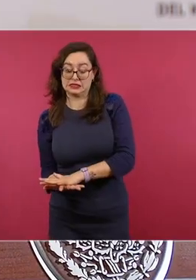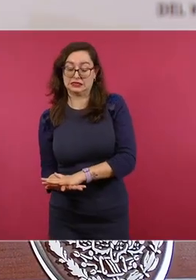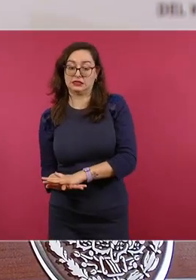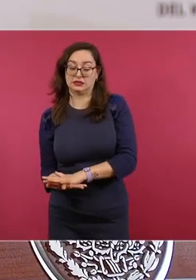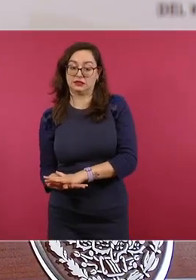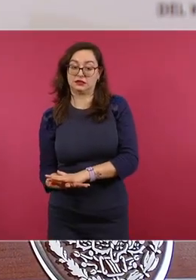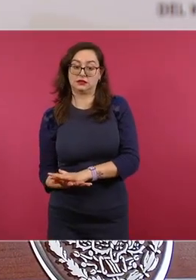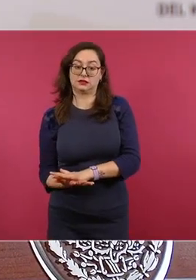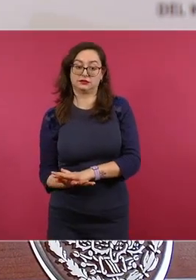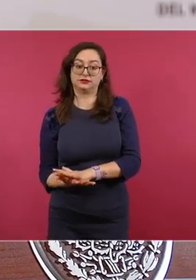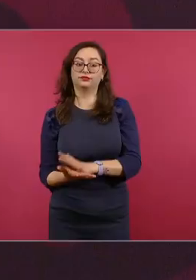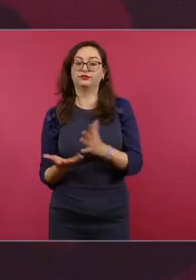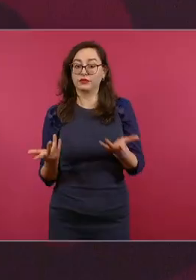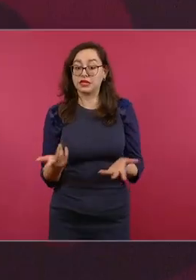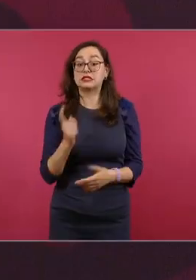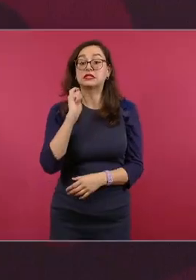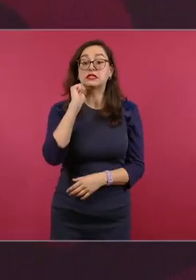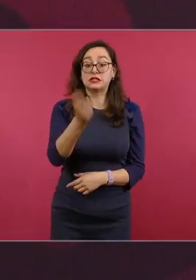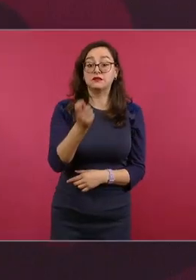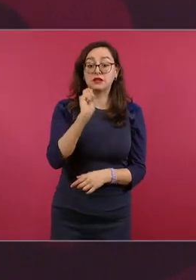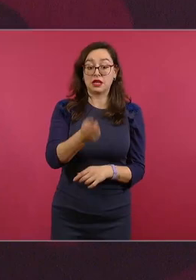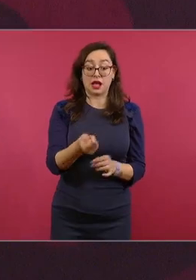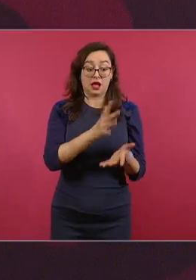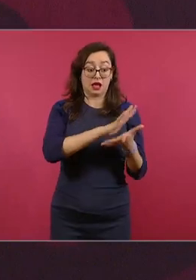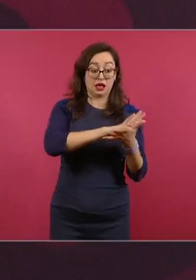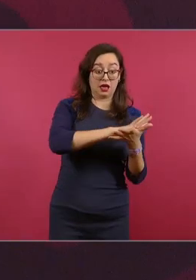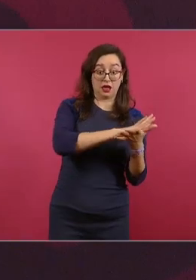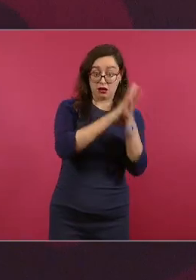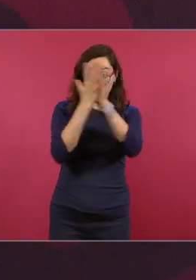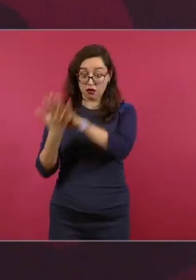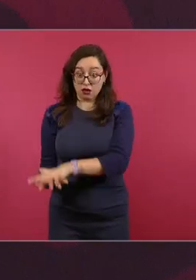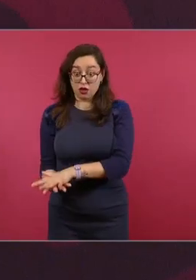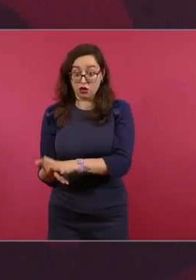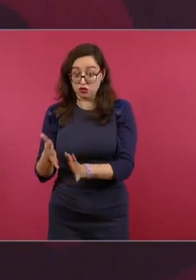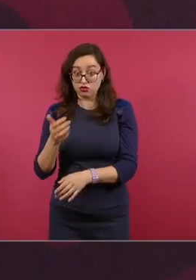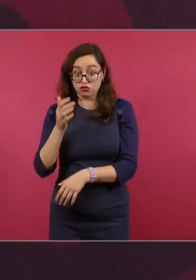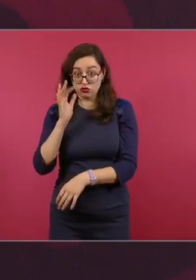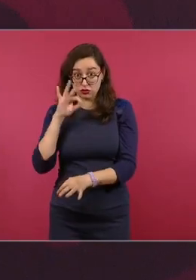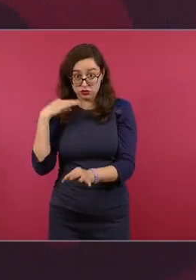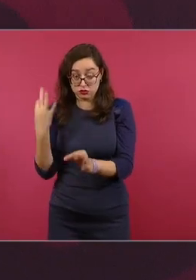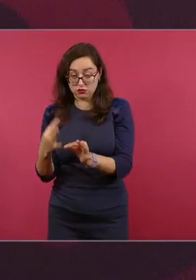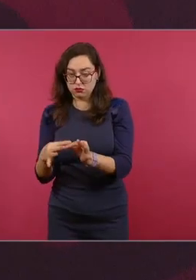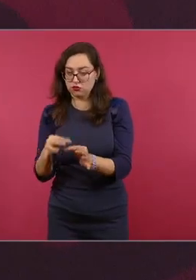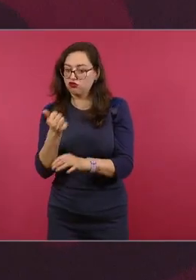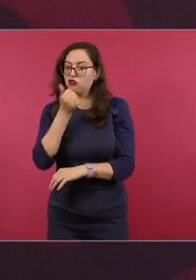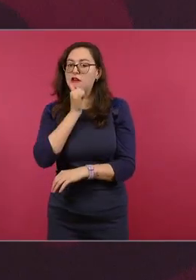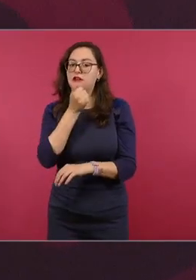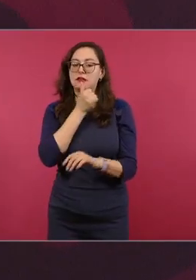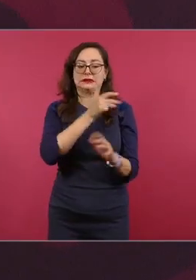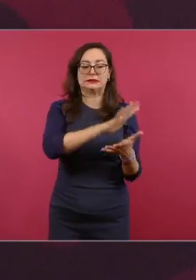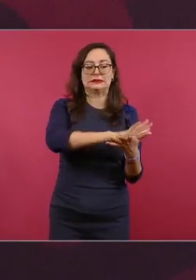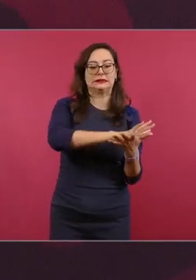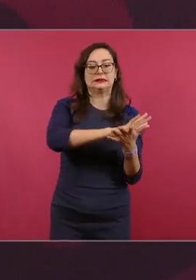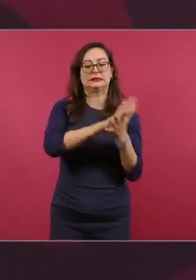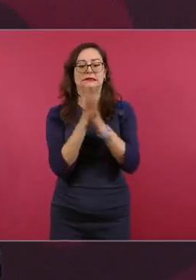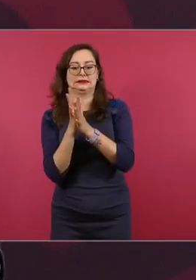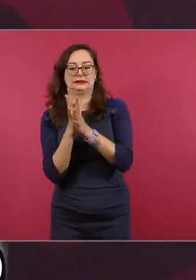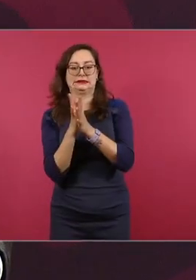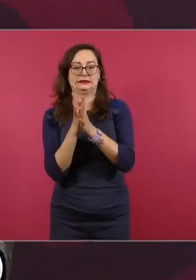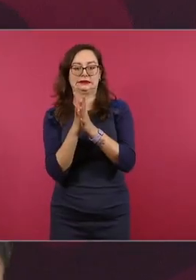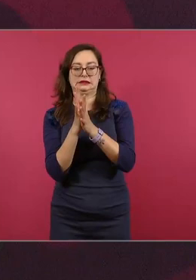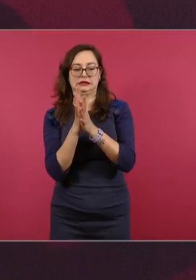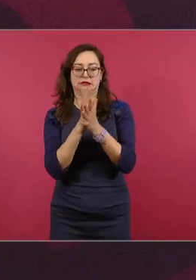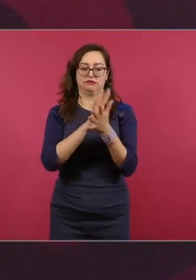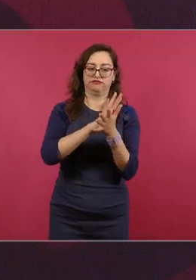Lo viejo no termina de irse y lo nuevo no acaba